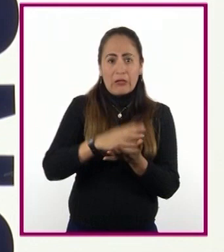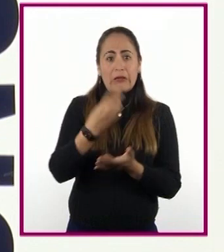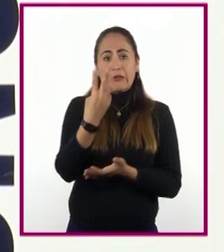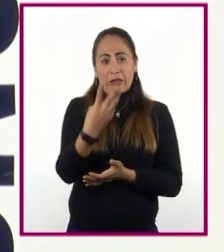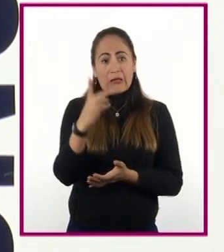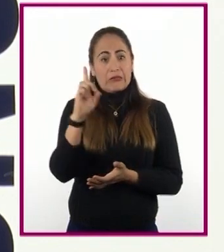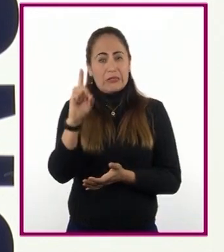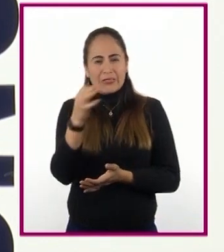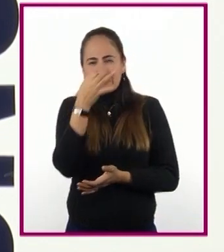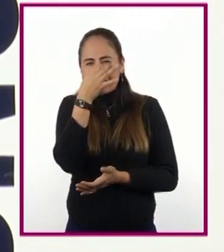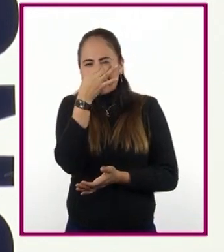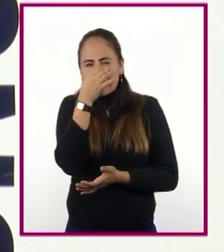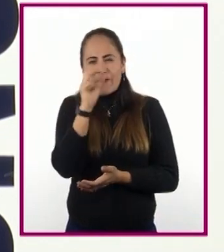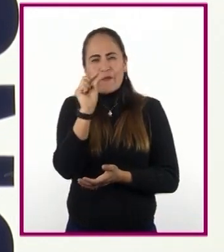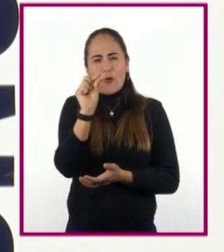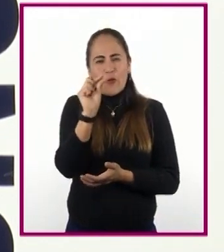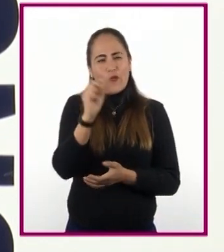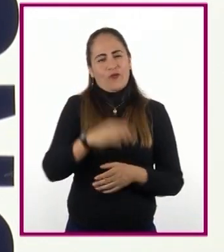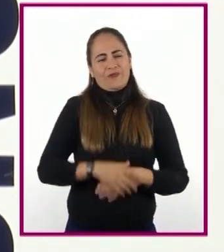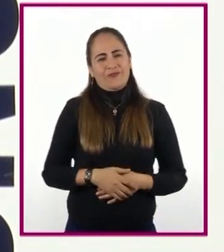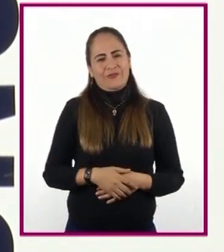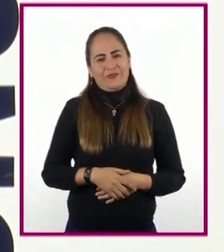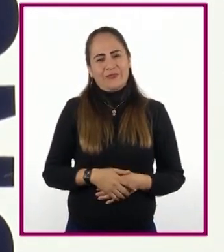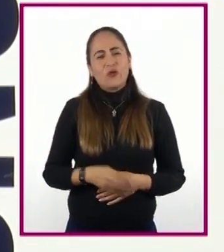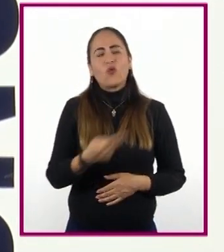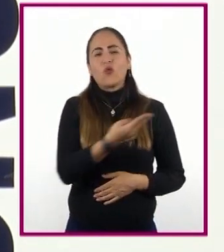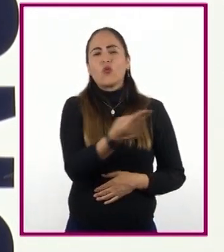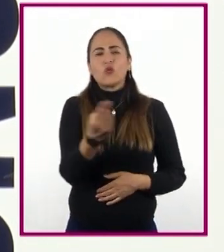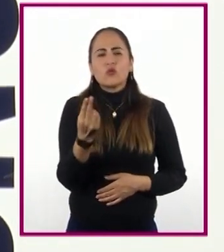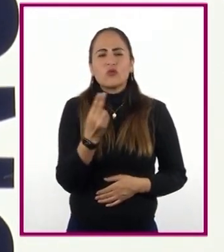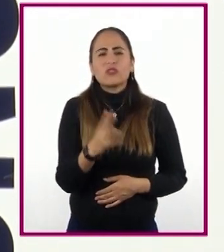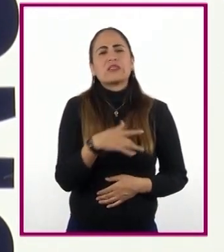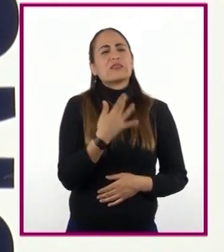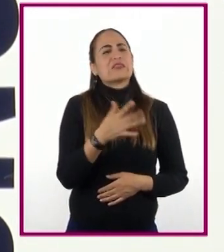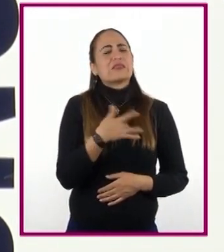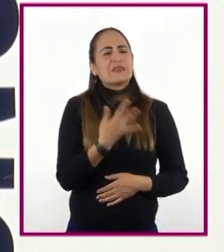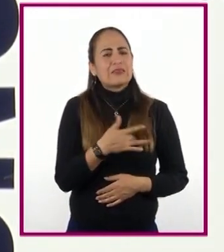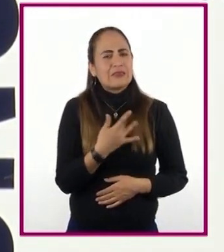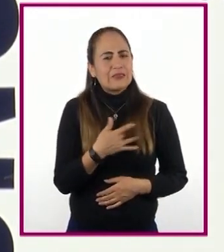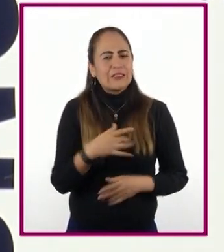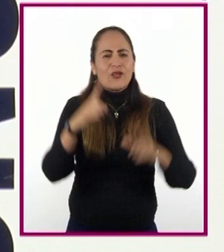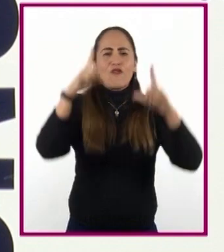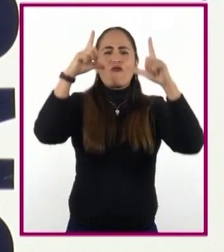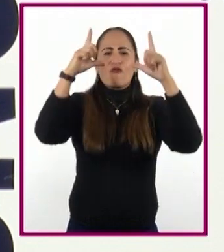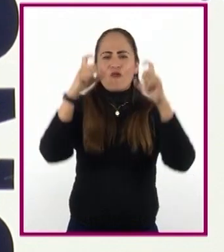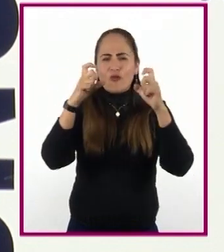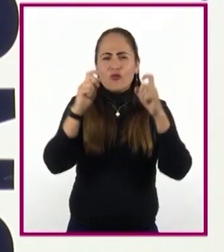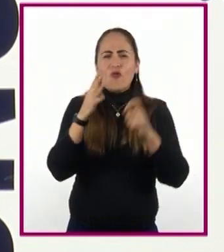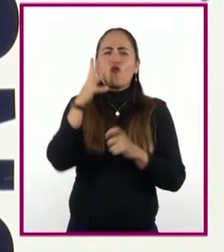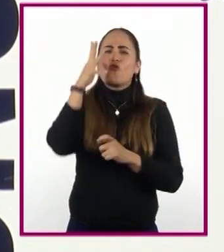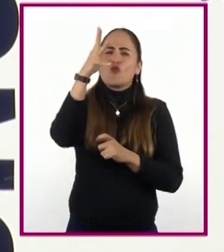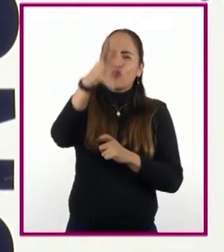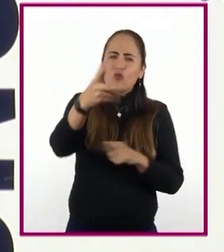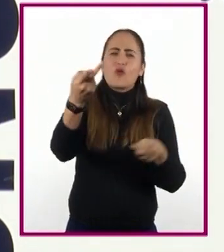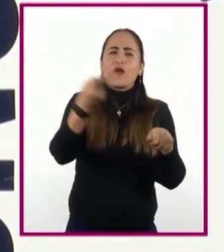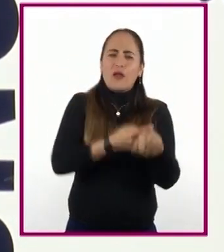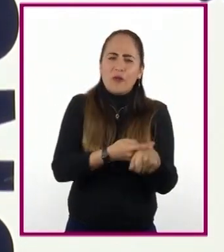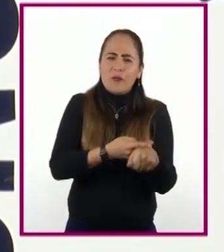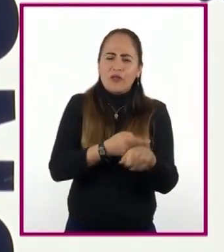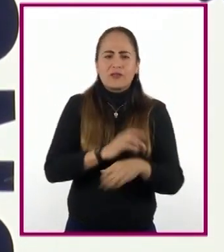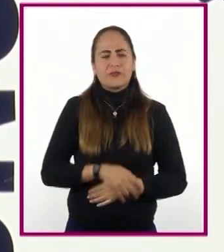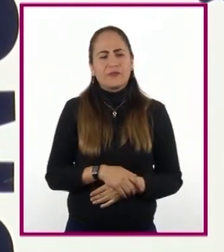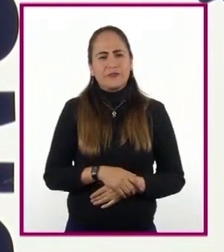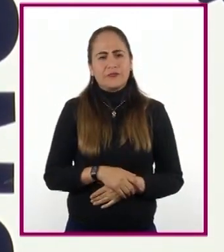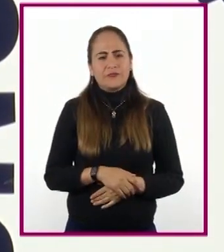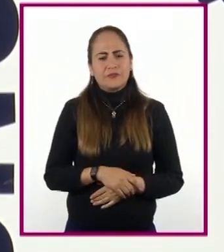3D. ¿Ustedes cuáles consideran que serán los alcances de la fotografía en el futuro? ¿Cuál es